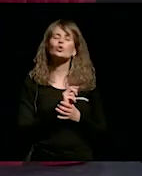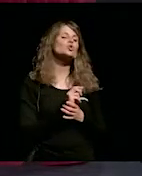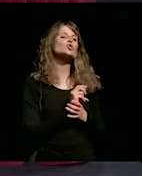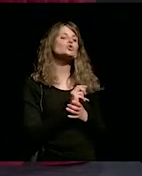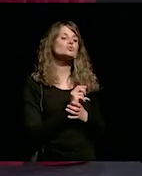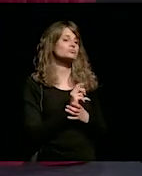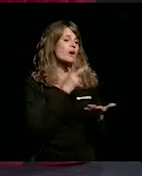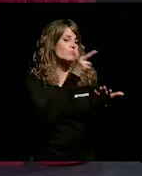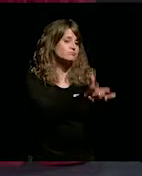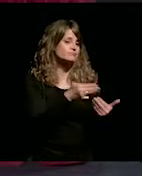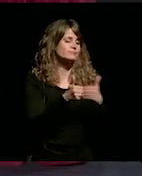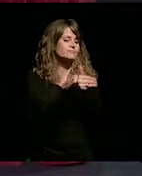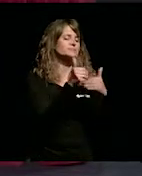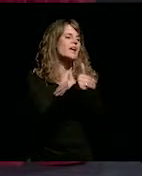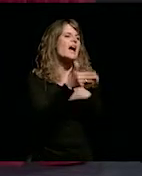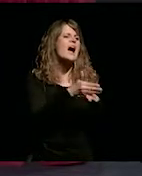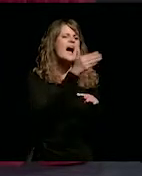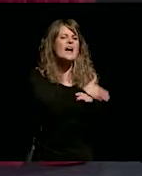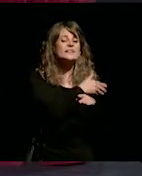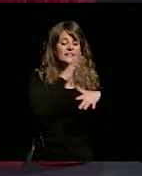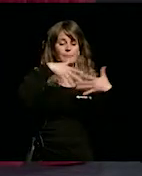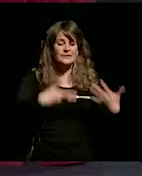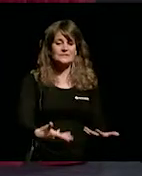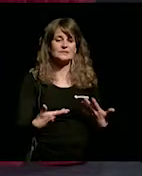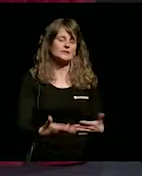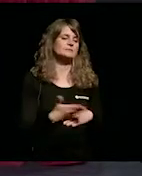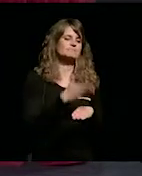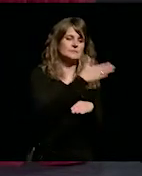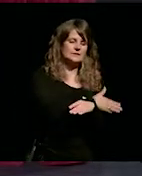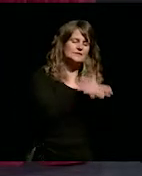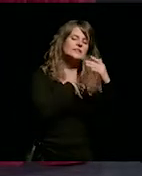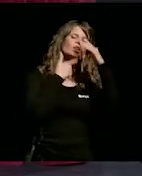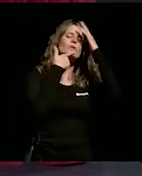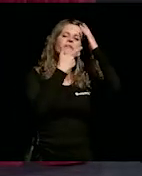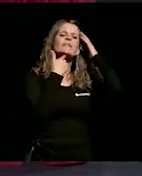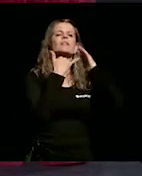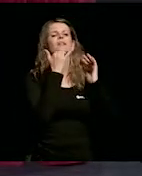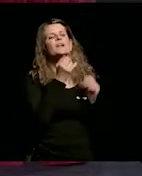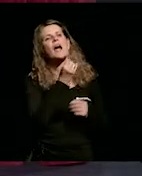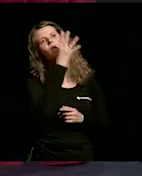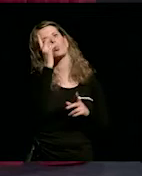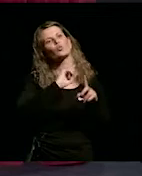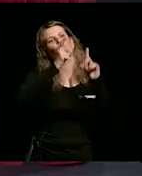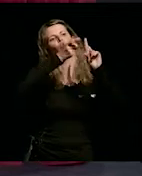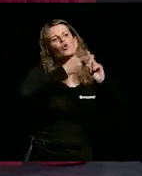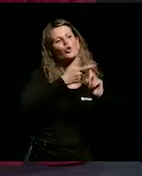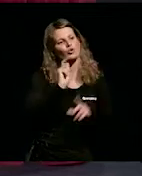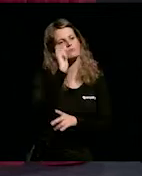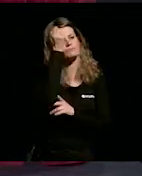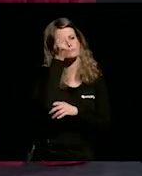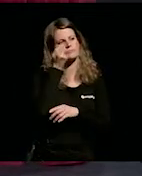que antes de hablar sobre el trabajo que estamos haciendo en el presente, hay que mencionar algunos de los logros que hemos llevado a